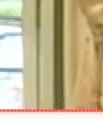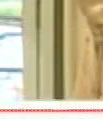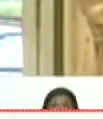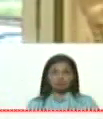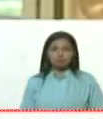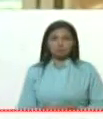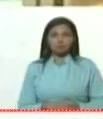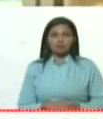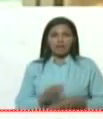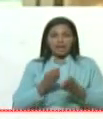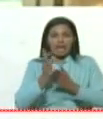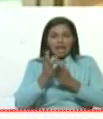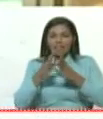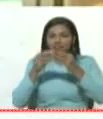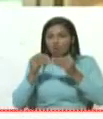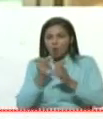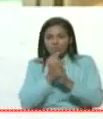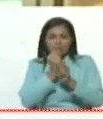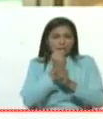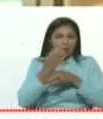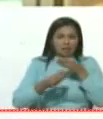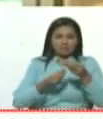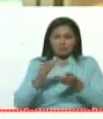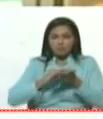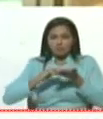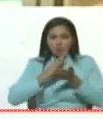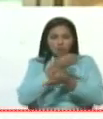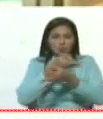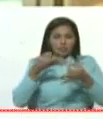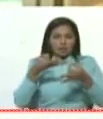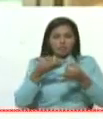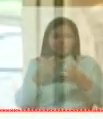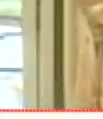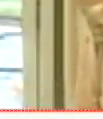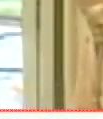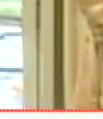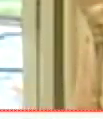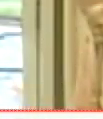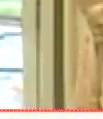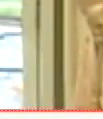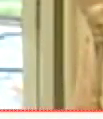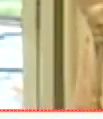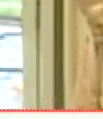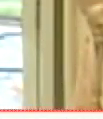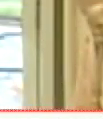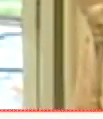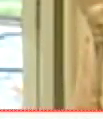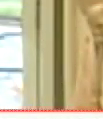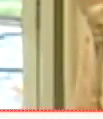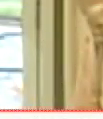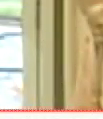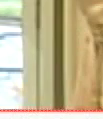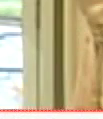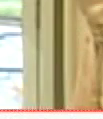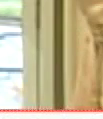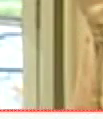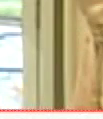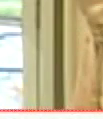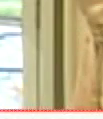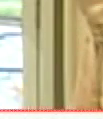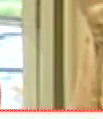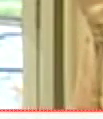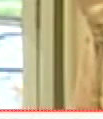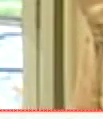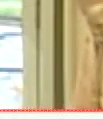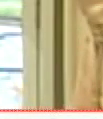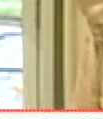de lo que hacemos. Leales de manera proactiva, con iniciativa. Leales de manera combativa y